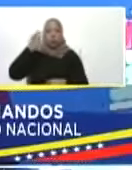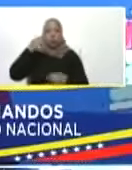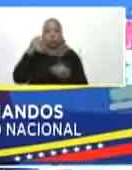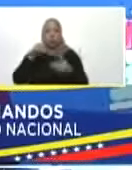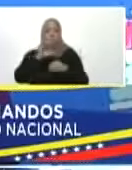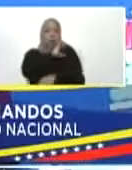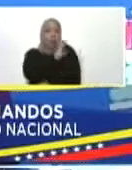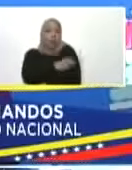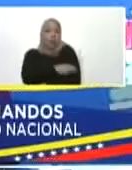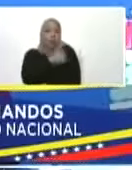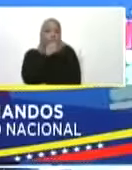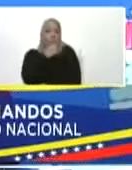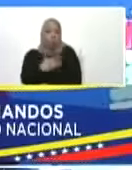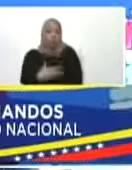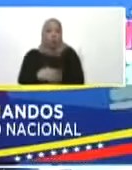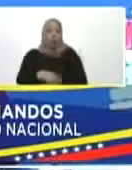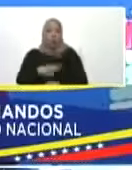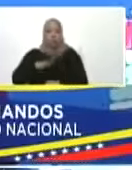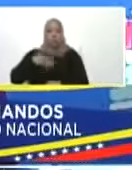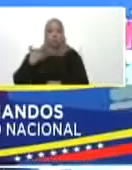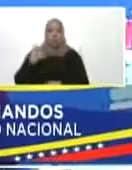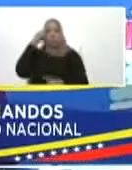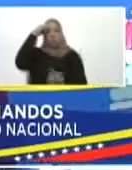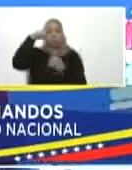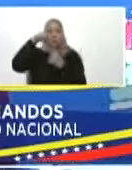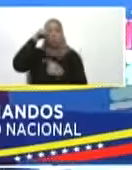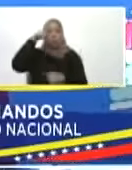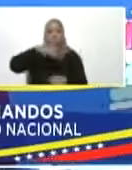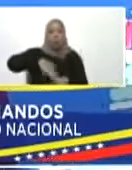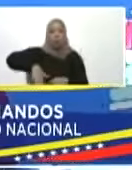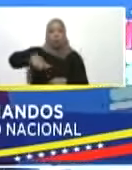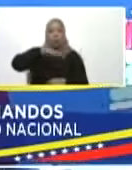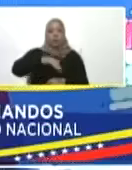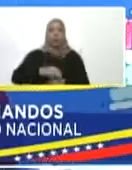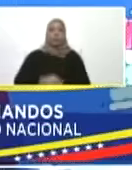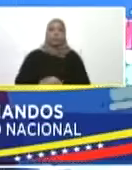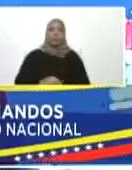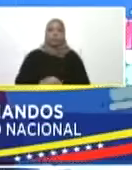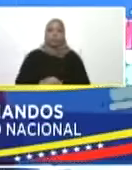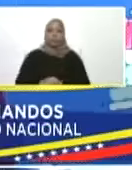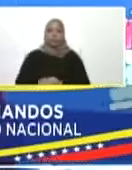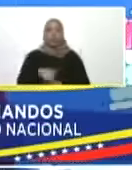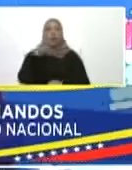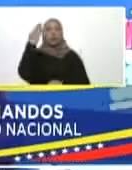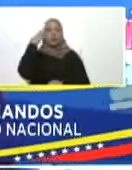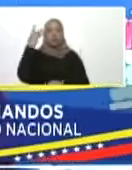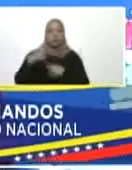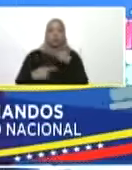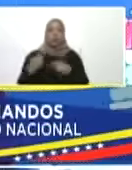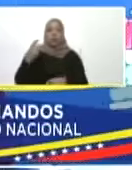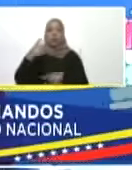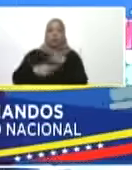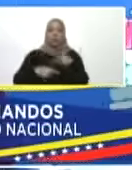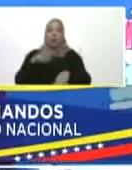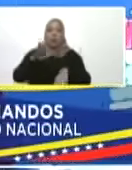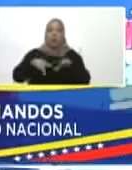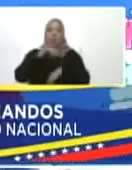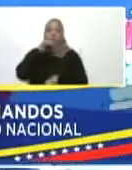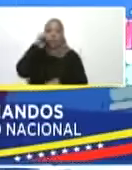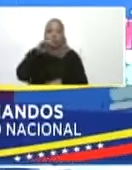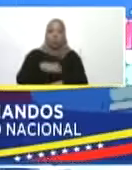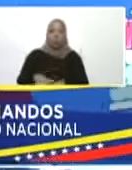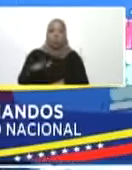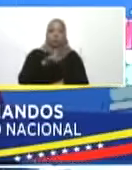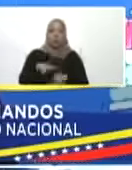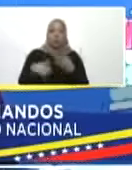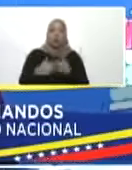energía, que puede caminar con el pueblo, que sabe caminar y trotar con ese pueblo, porque